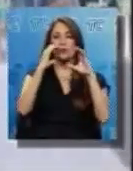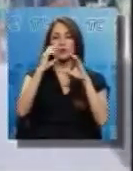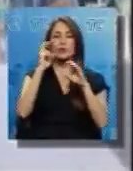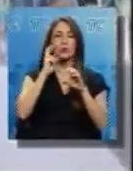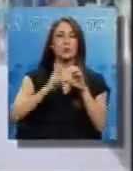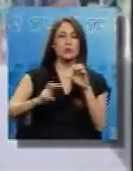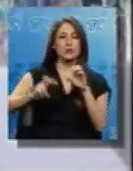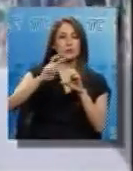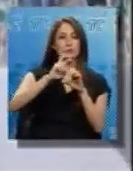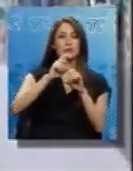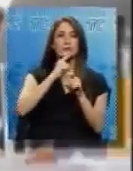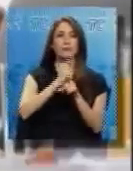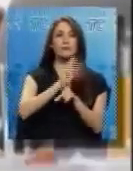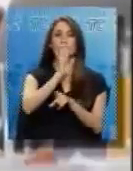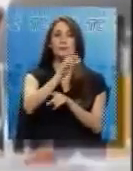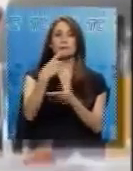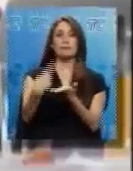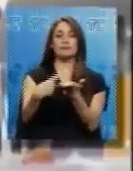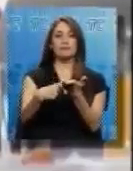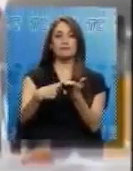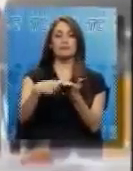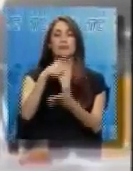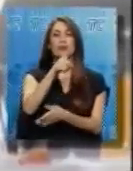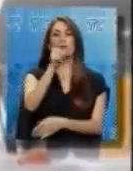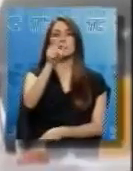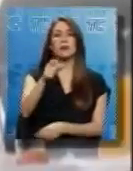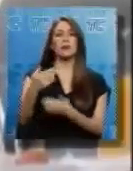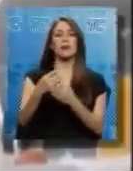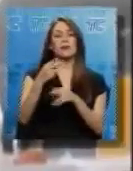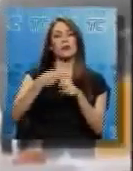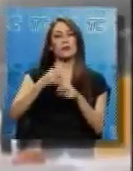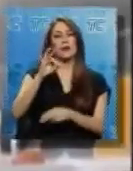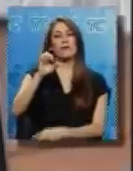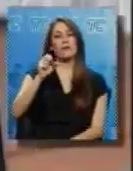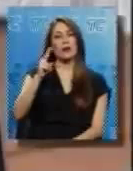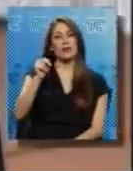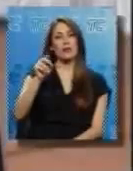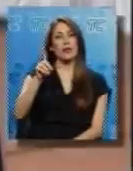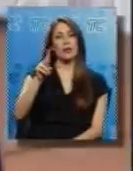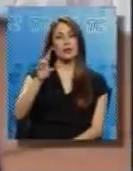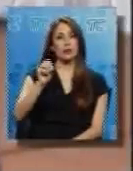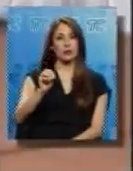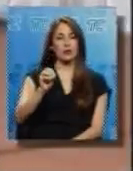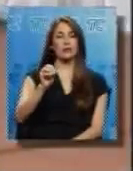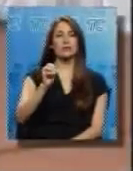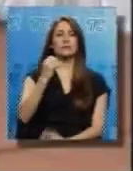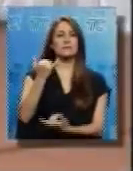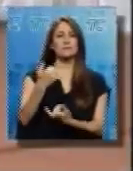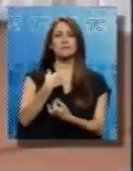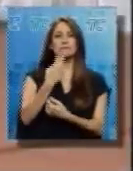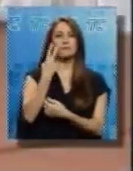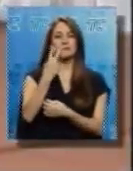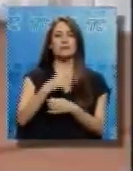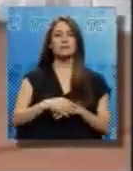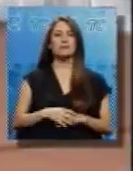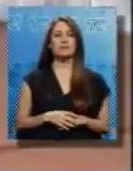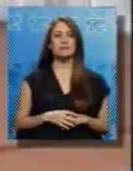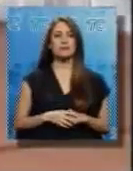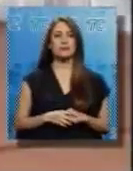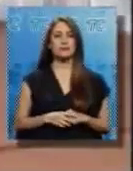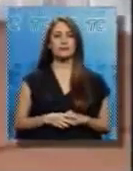Turismo. De esta última cartera de Estado, Fernando Alvarado. Escuchemos sus primeras impresiones tras el cambio. Realmente han hecho un